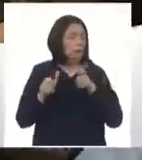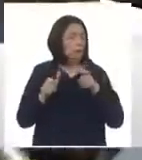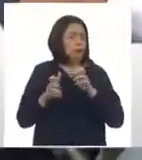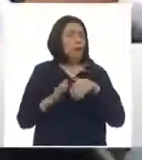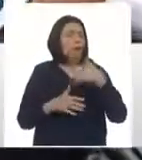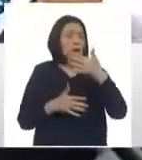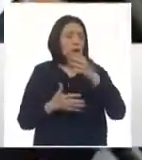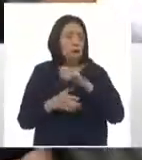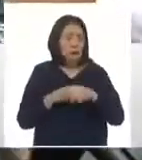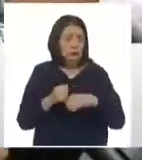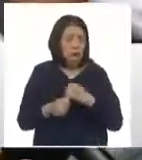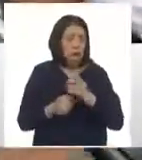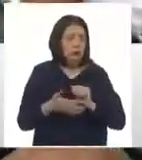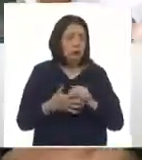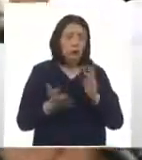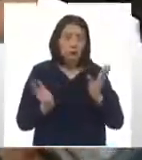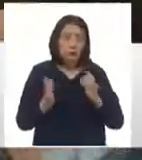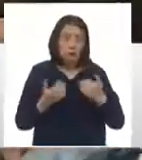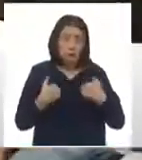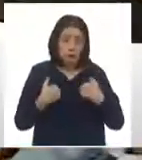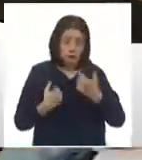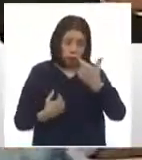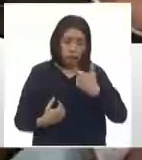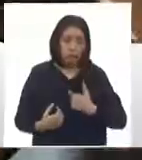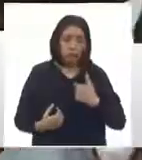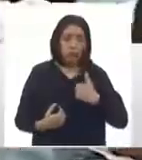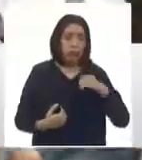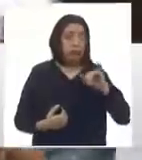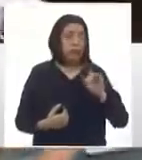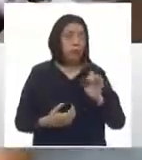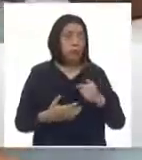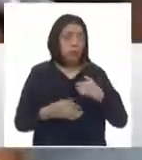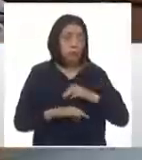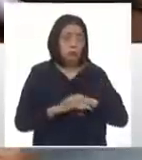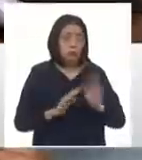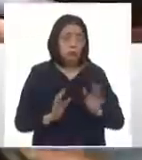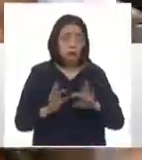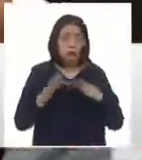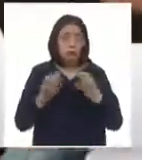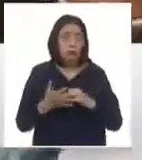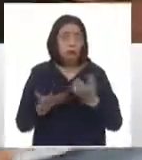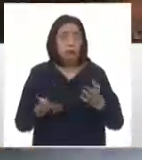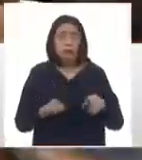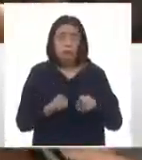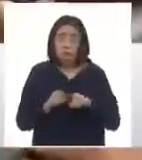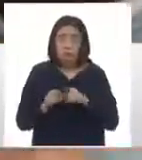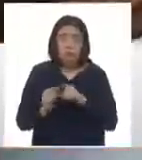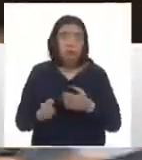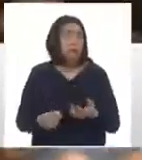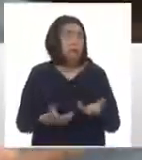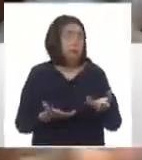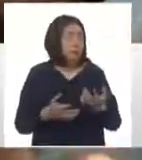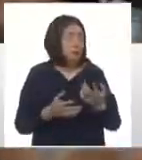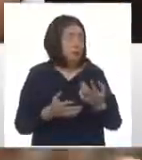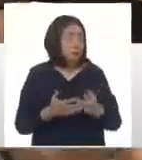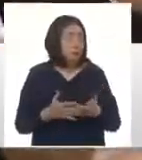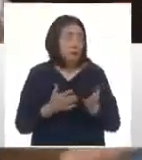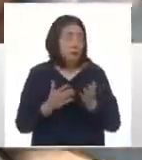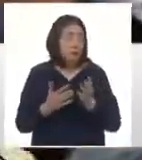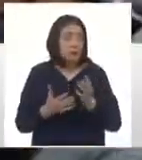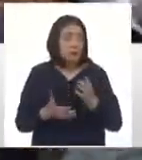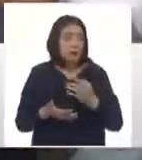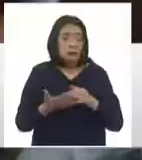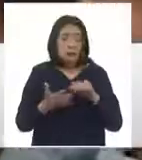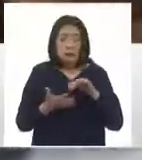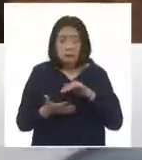años. Y en lo que tiene que ver conmigo, Julio Guzmán, yo tengo planes familiares y académicos diferentes y no voy